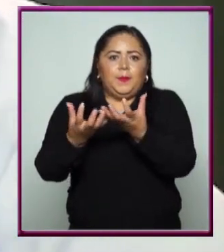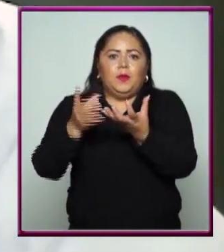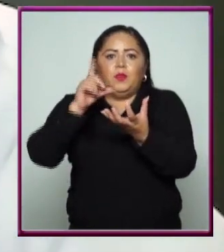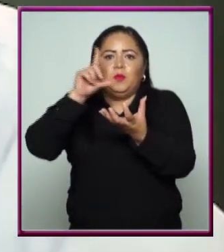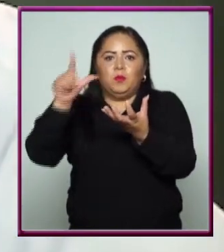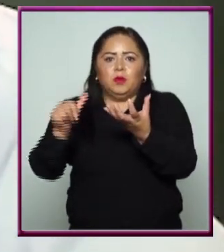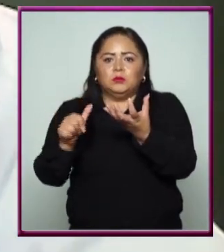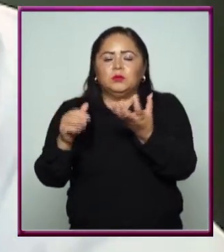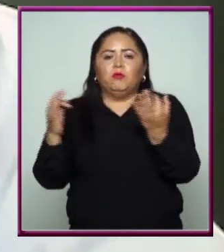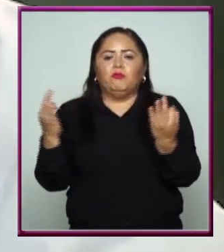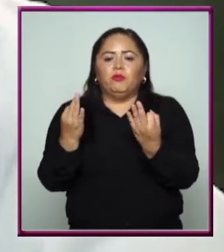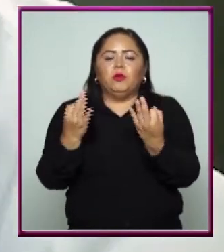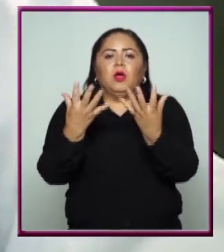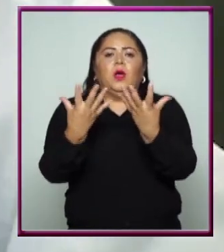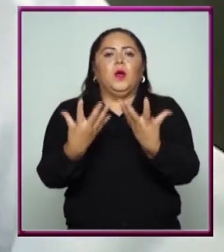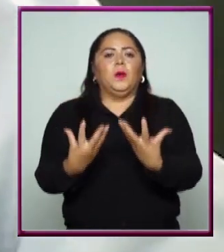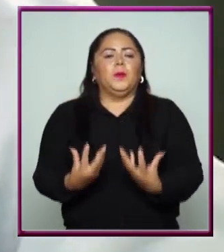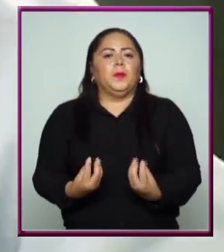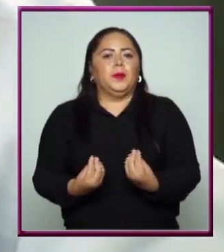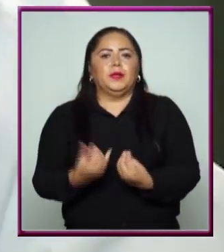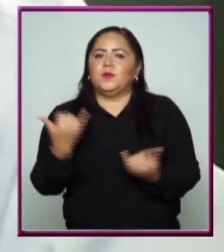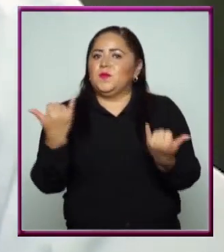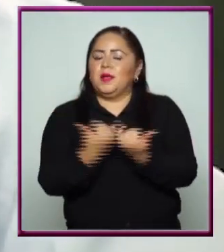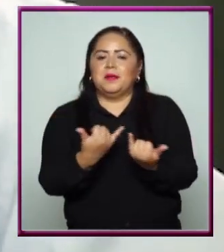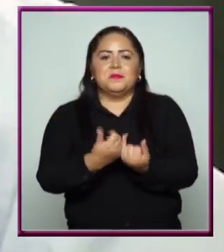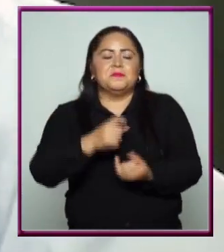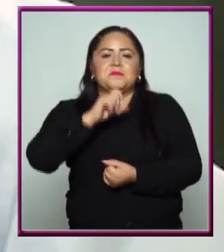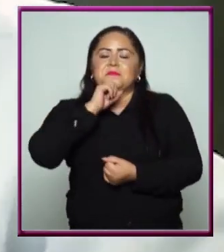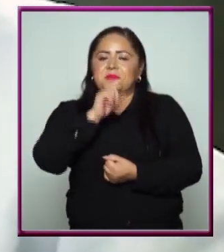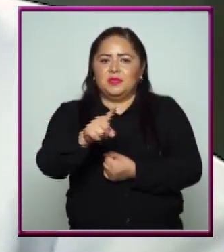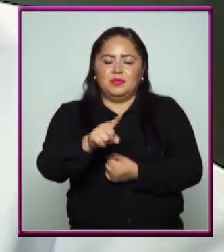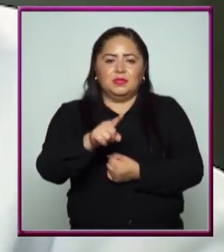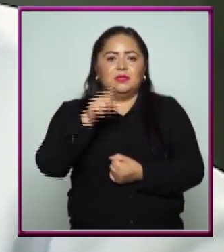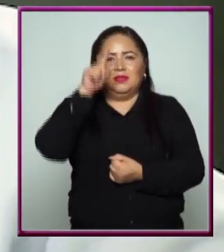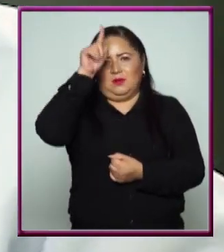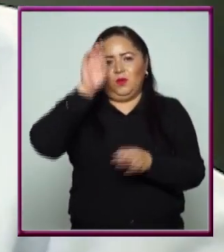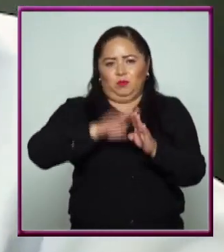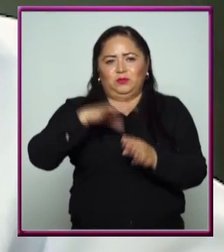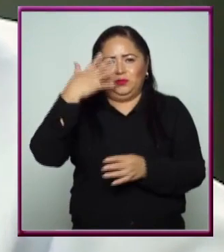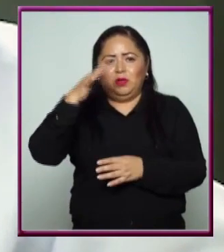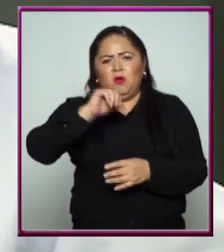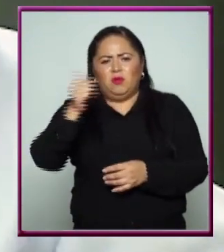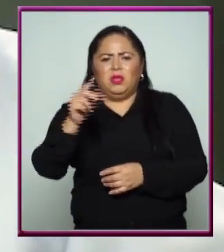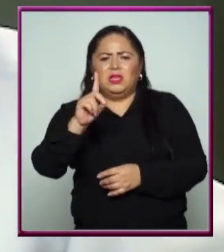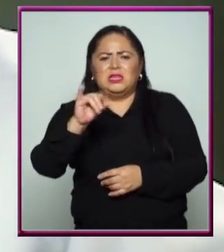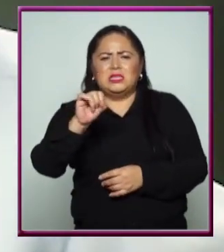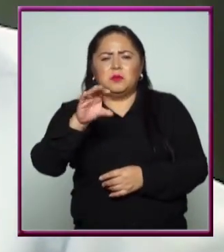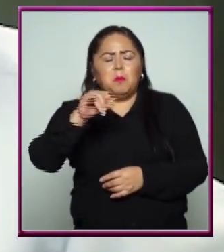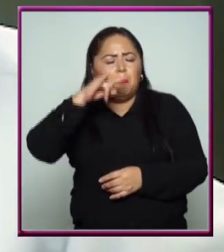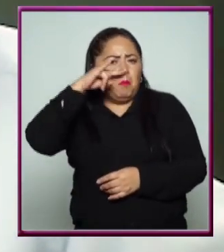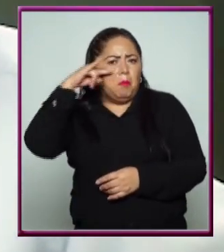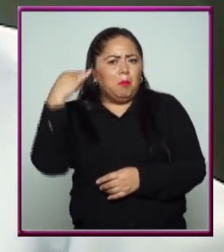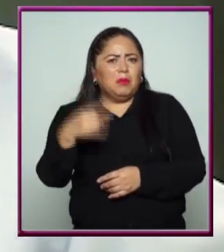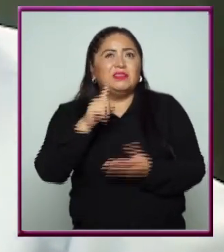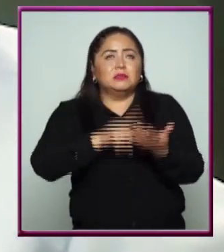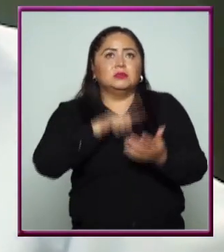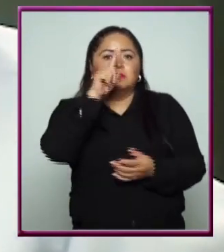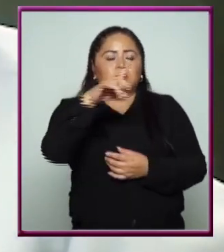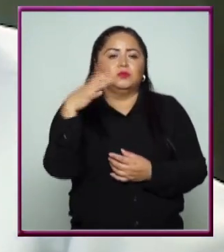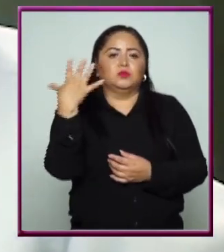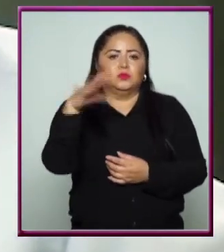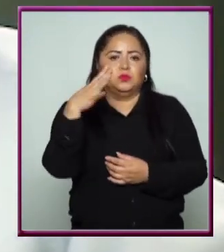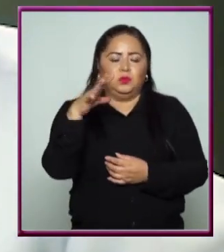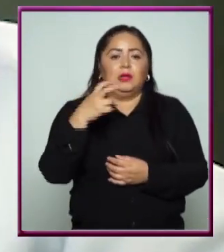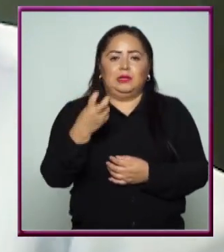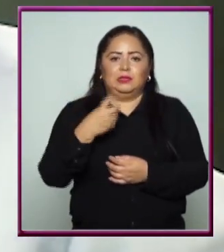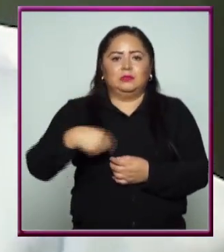se enfría y baja otra vez. Llegamos hasta la fotosfera, que es el disco visible del Sol,